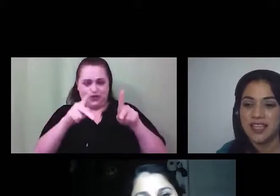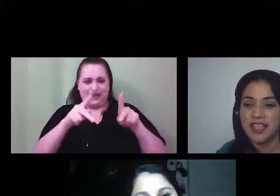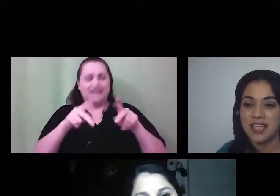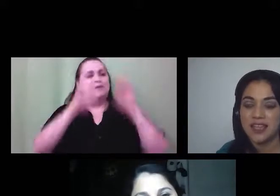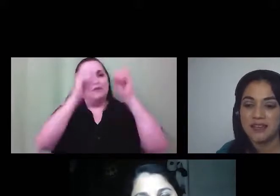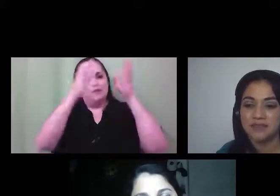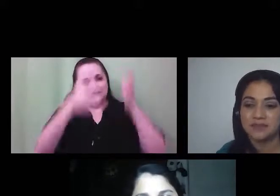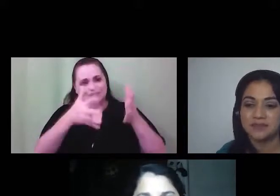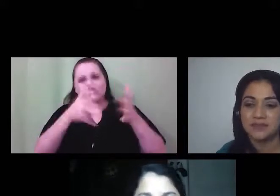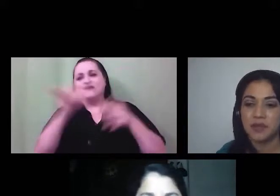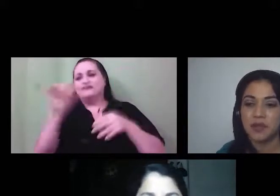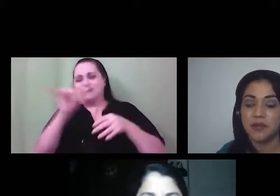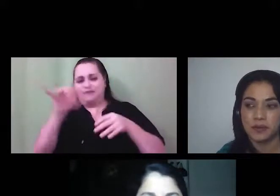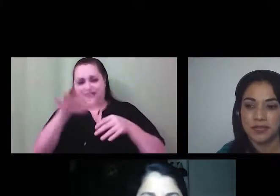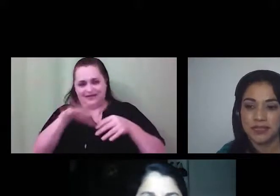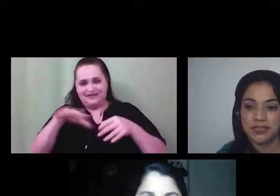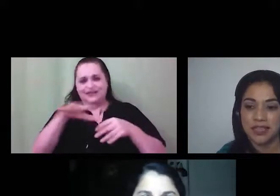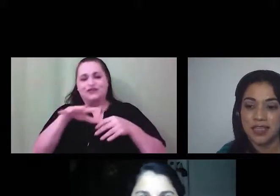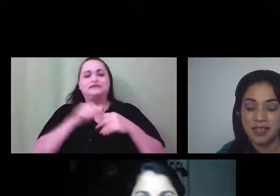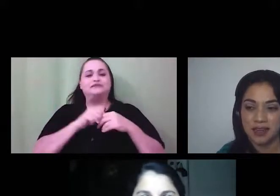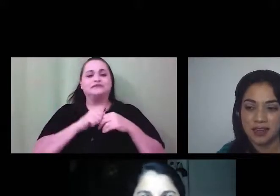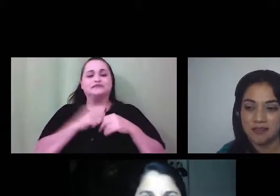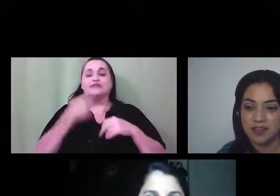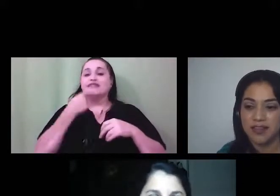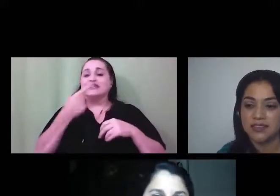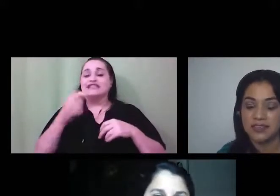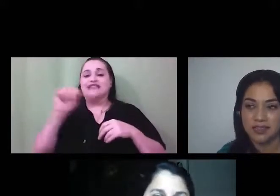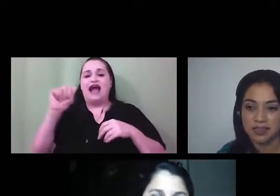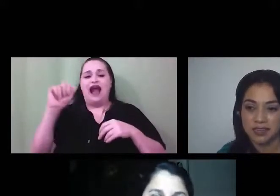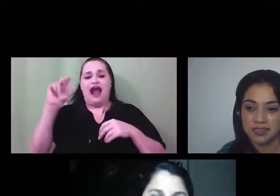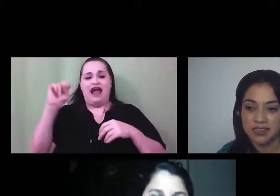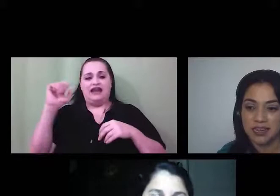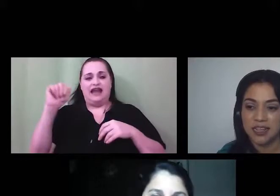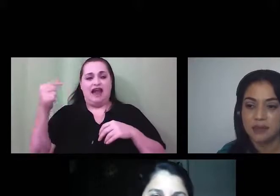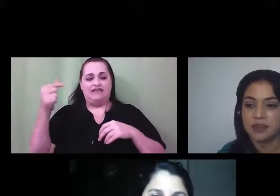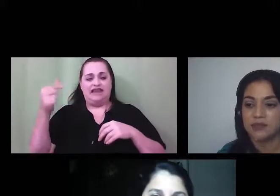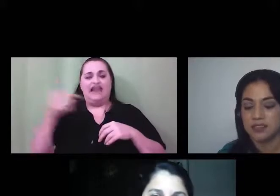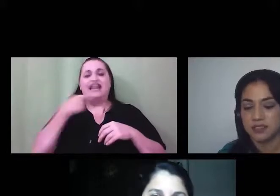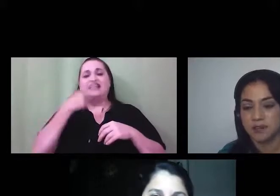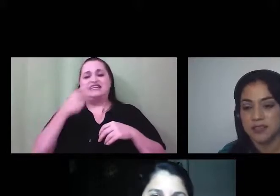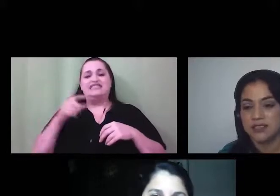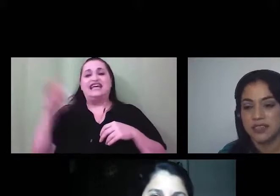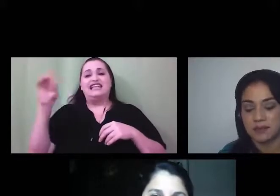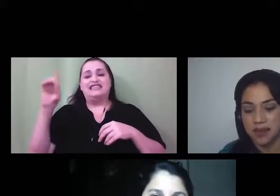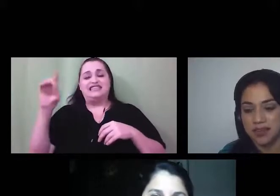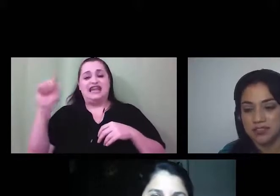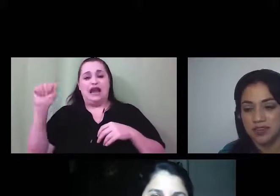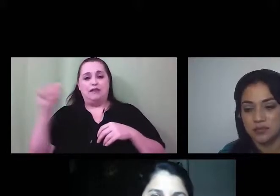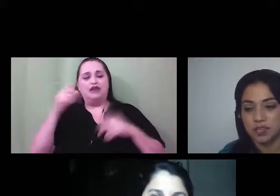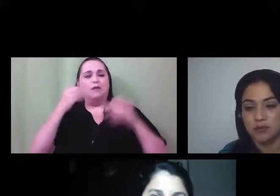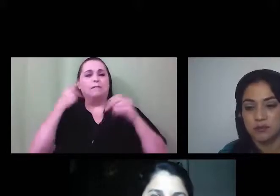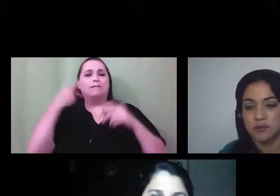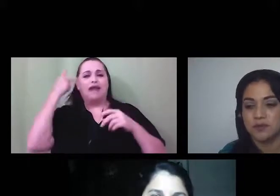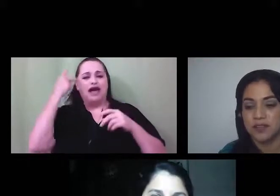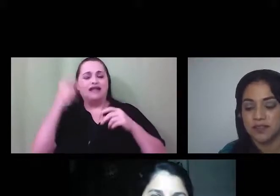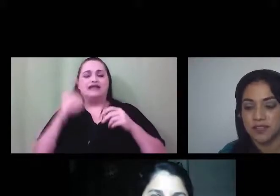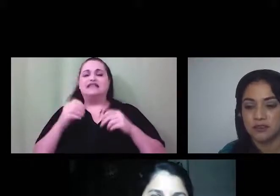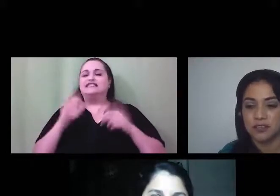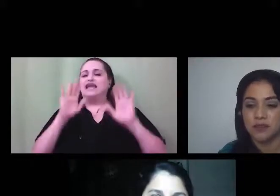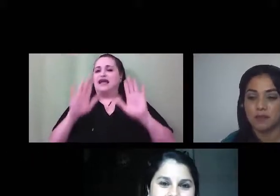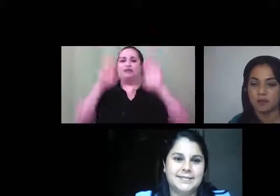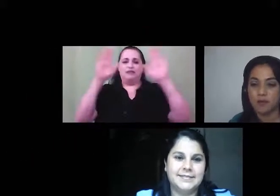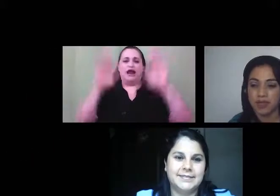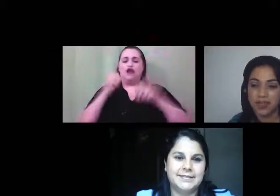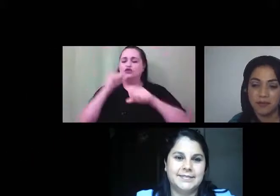docente. Bueno, dice Ana Gabriela Tristán que Dixiana y Alberto han sido padres ejemplares que han luchado mucho por David